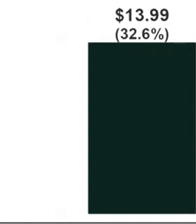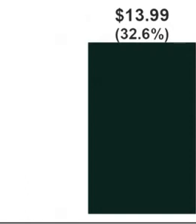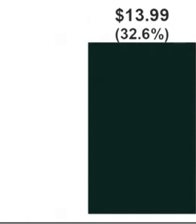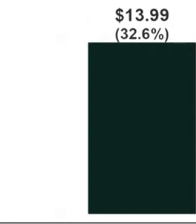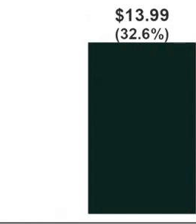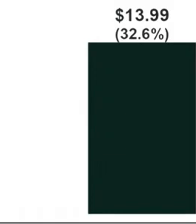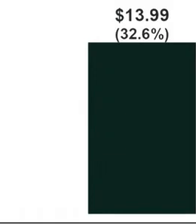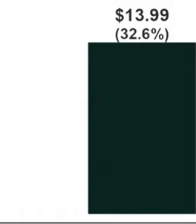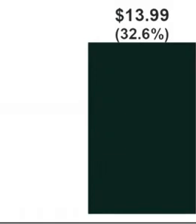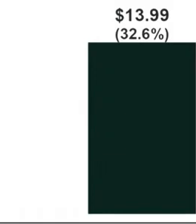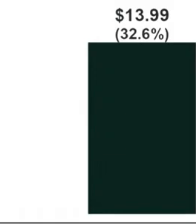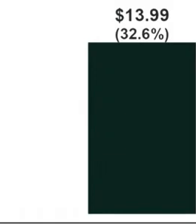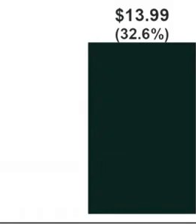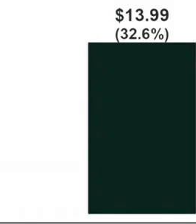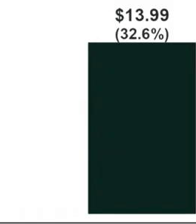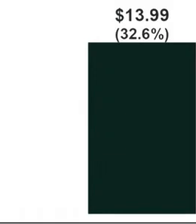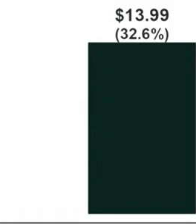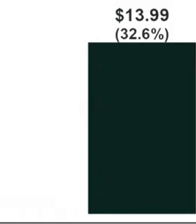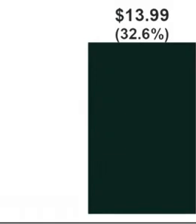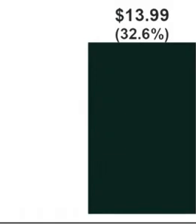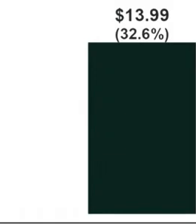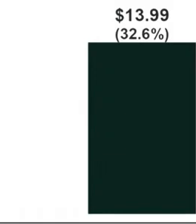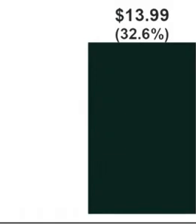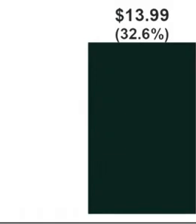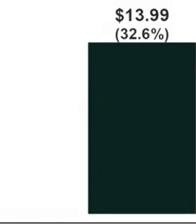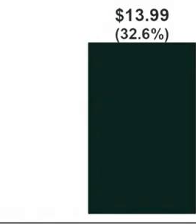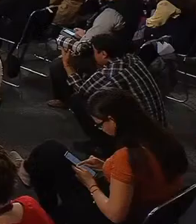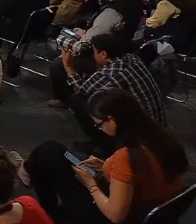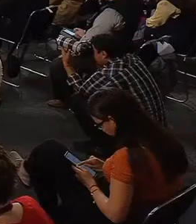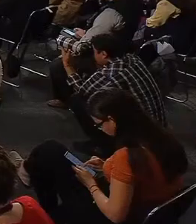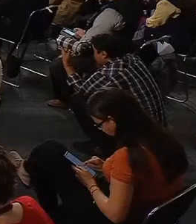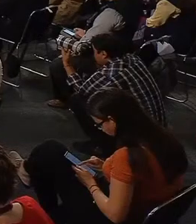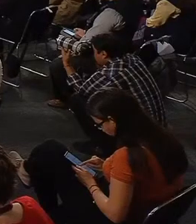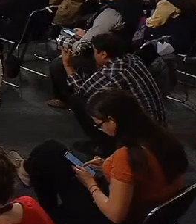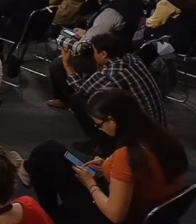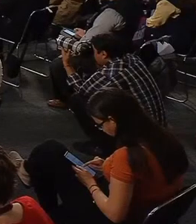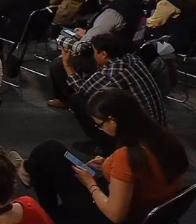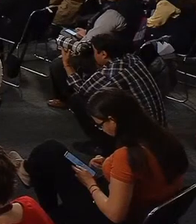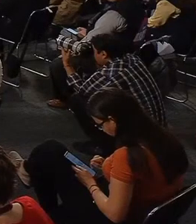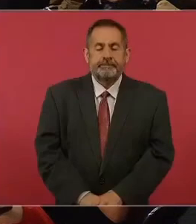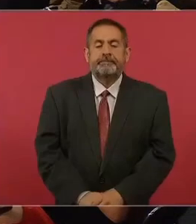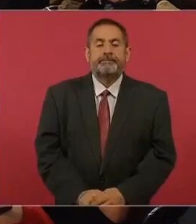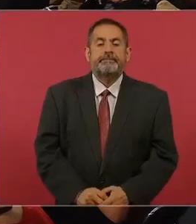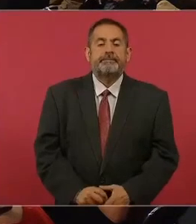menor desde Fox a la fecha.